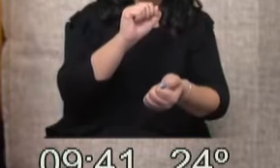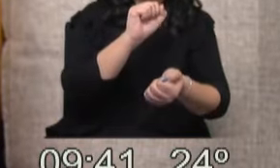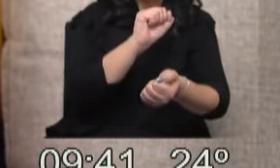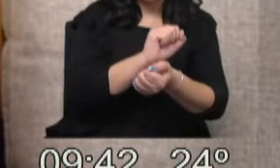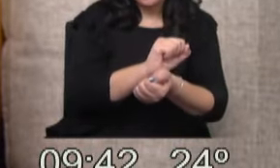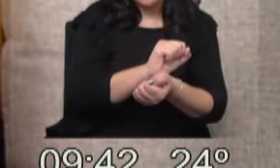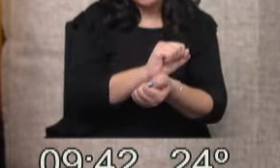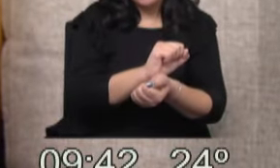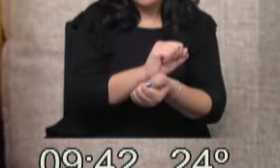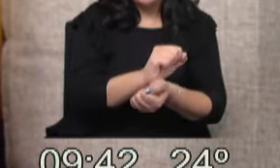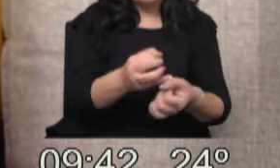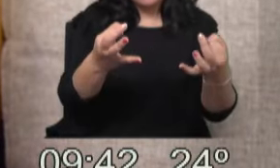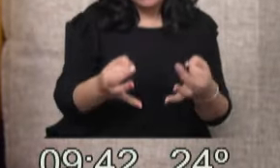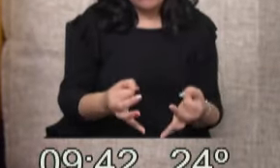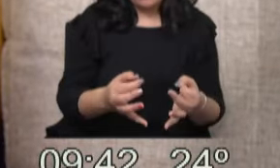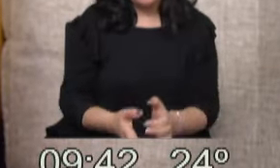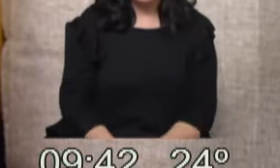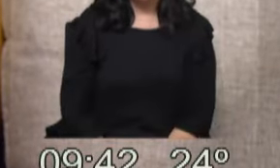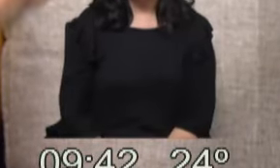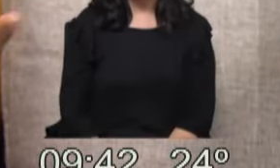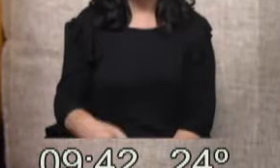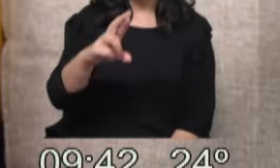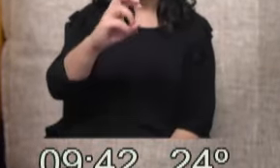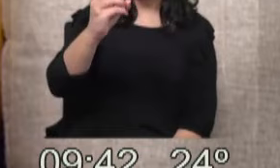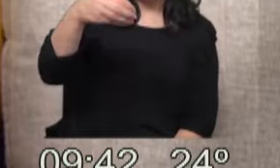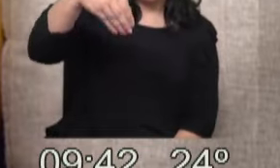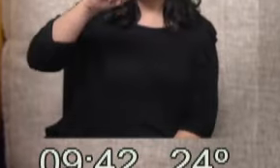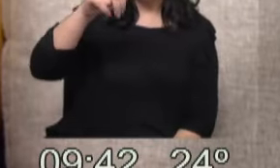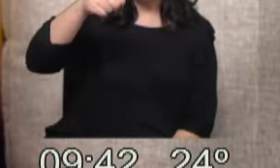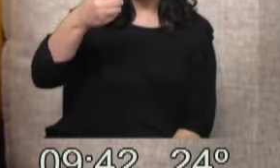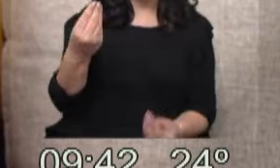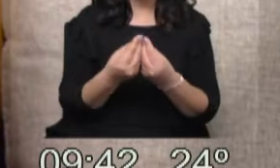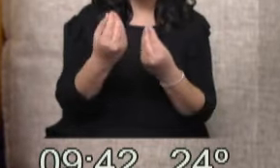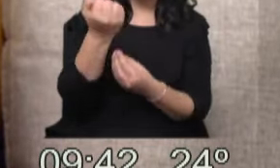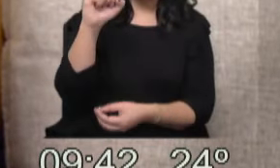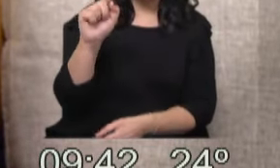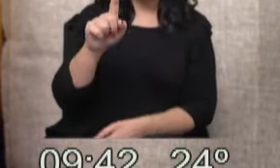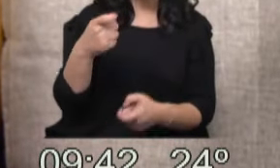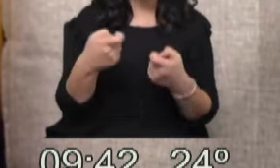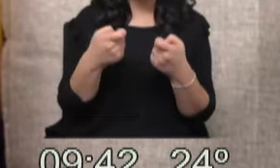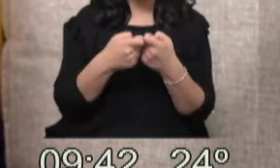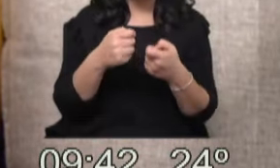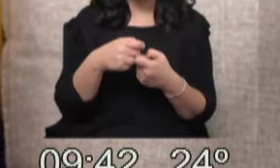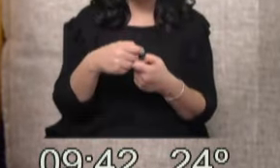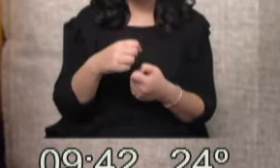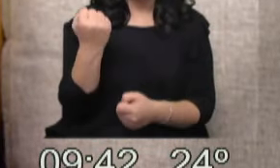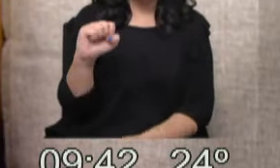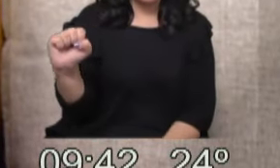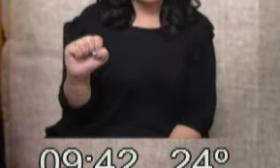prisión efectiva este de Romina por un montón de delitos uno de ellos asociación para delinquir